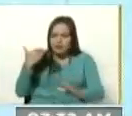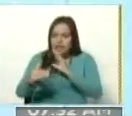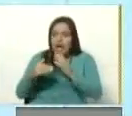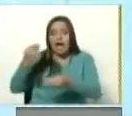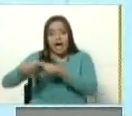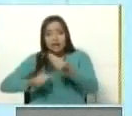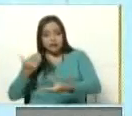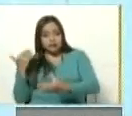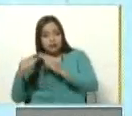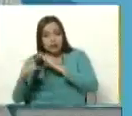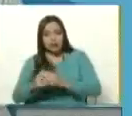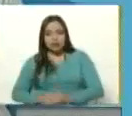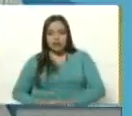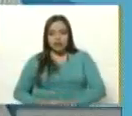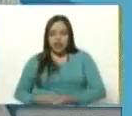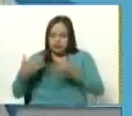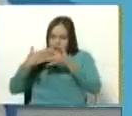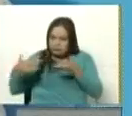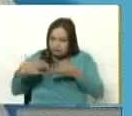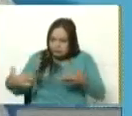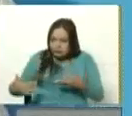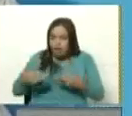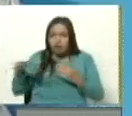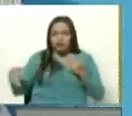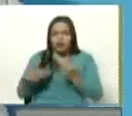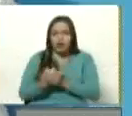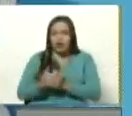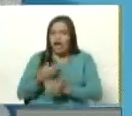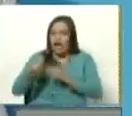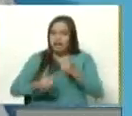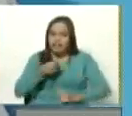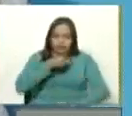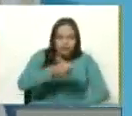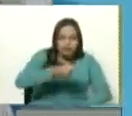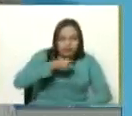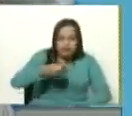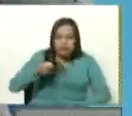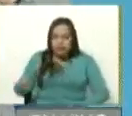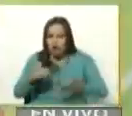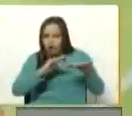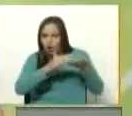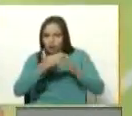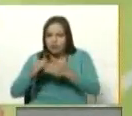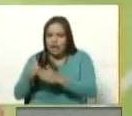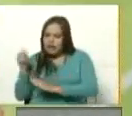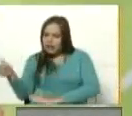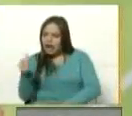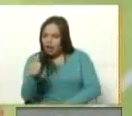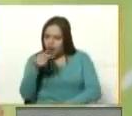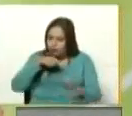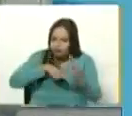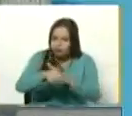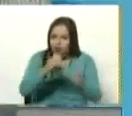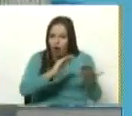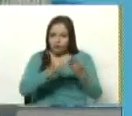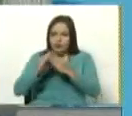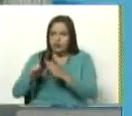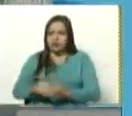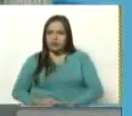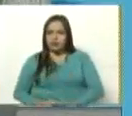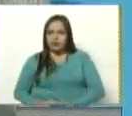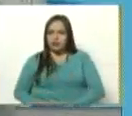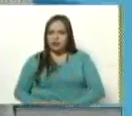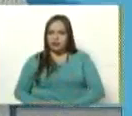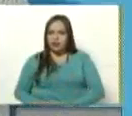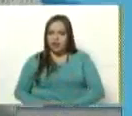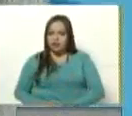mensajes, todo ese tipo, formar reporteros comunitarios, reporteros populares en cada una de nuestras comunidades. Así hemos funcionado